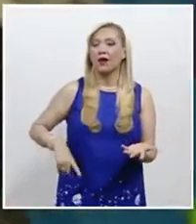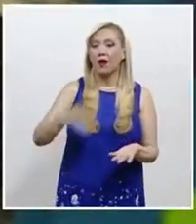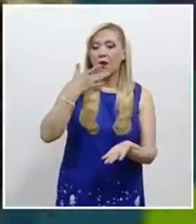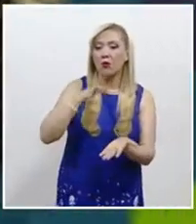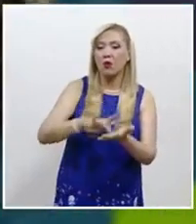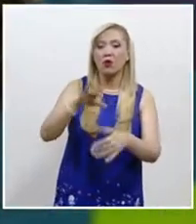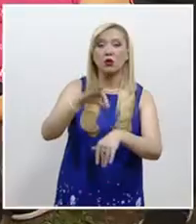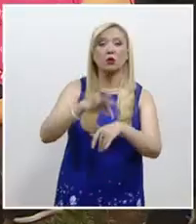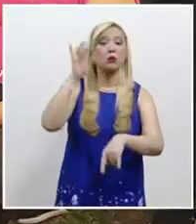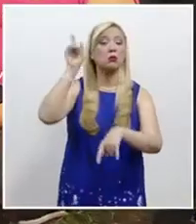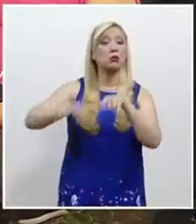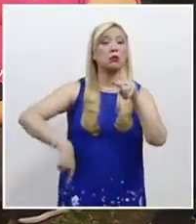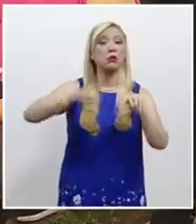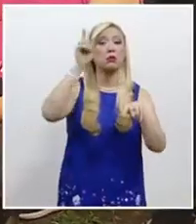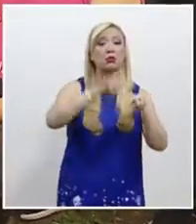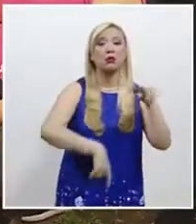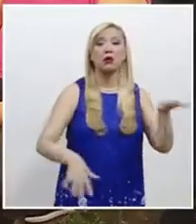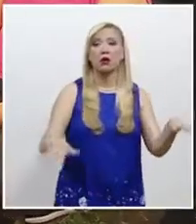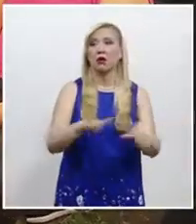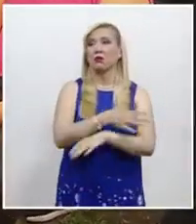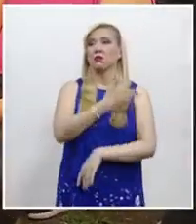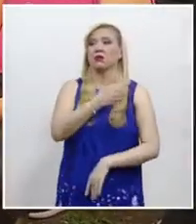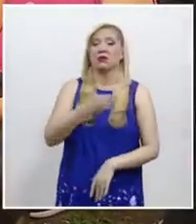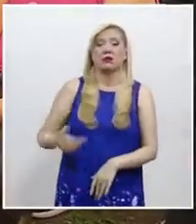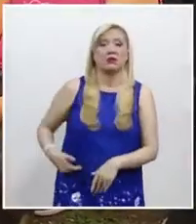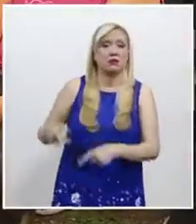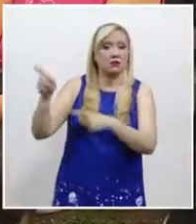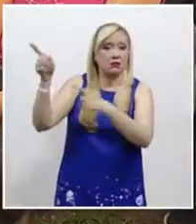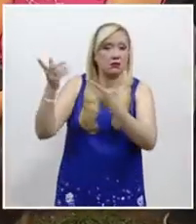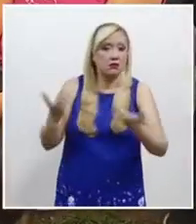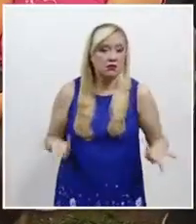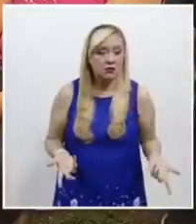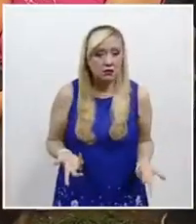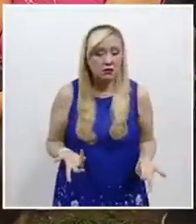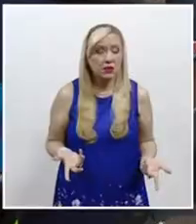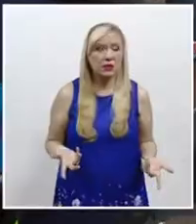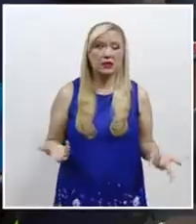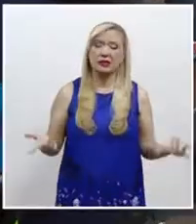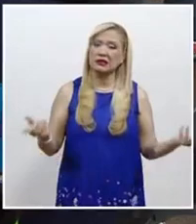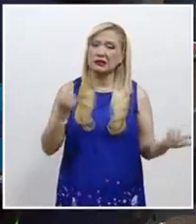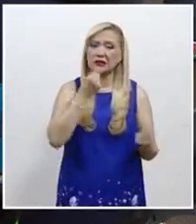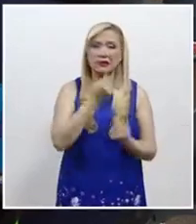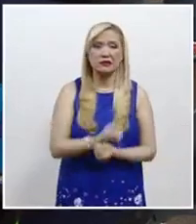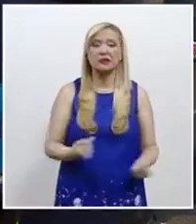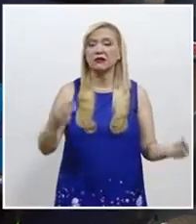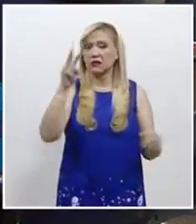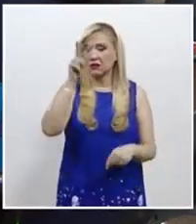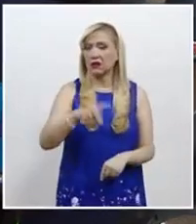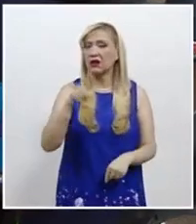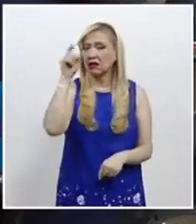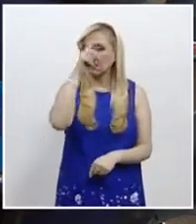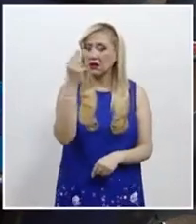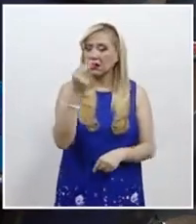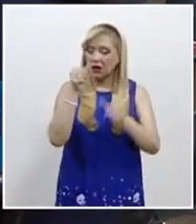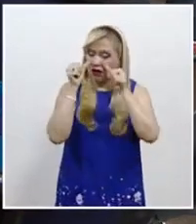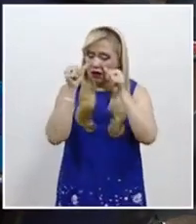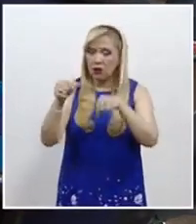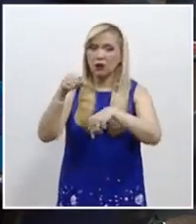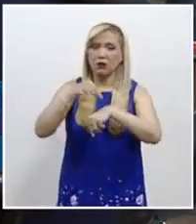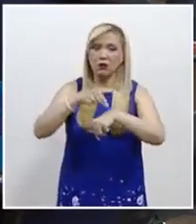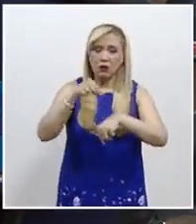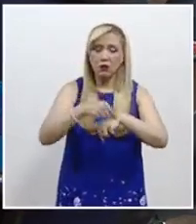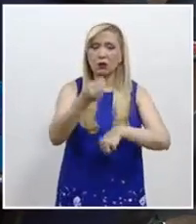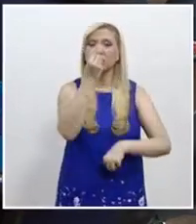sector salud, con el cambio de administración. La infancia es más vulnerable a los problemas de acceso a la salud y una